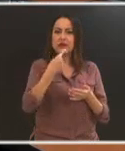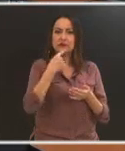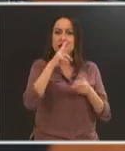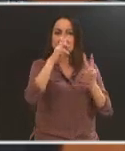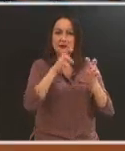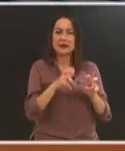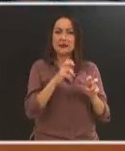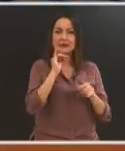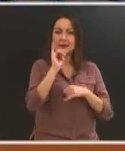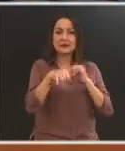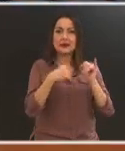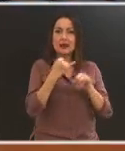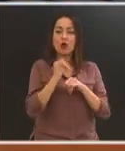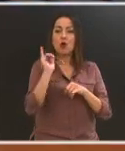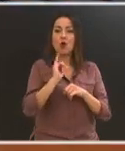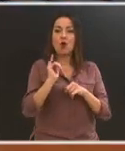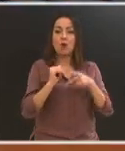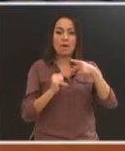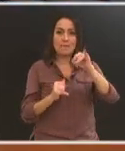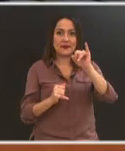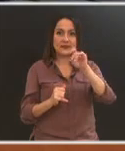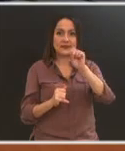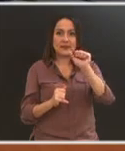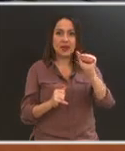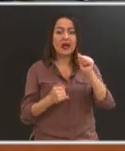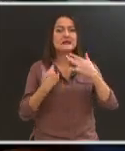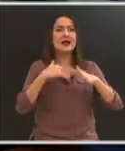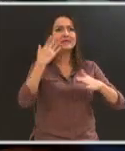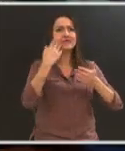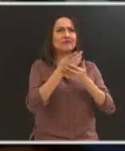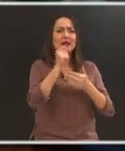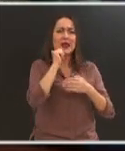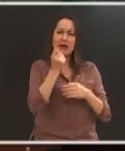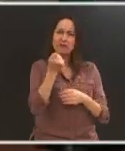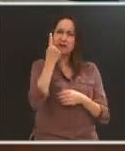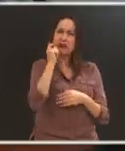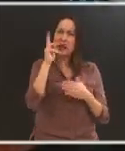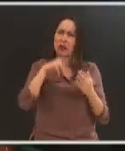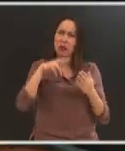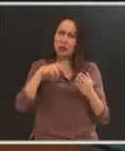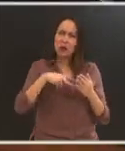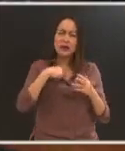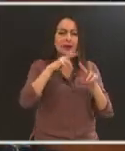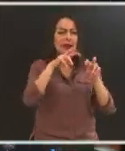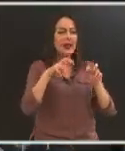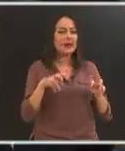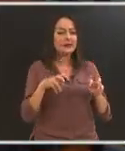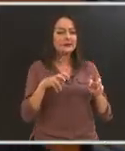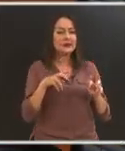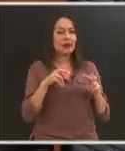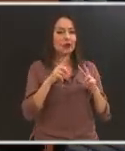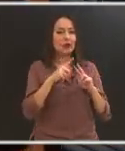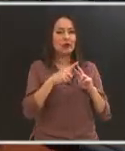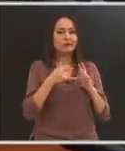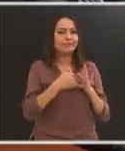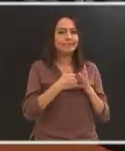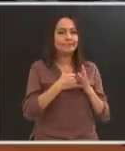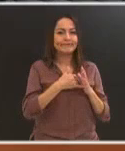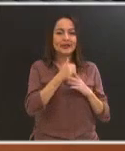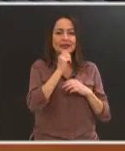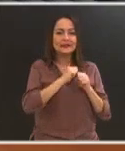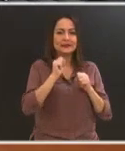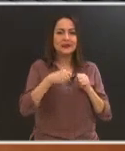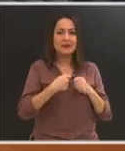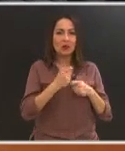pruebas internacionales como las PISA, donde se ha evidenciado que la comprensión de lectura y el análisis son dos deficiencias en el